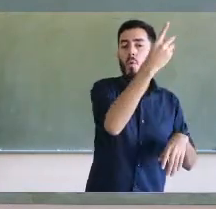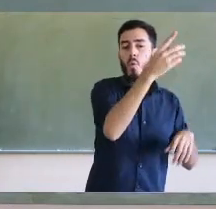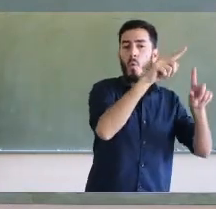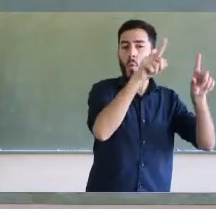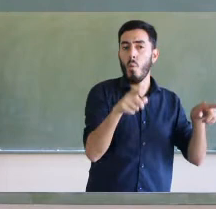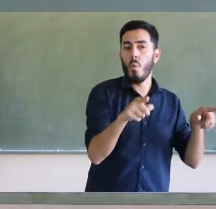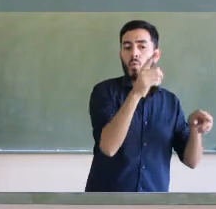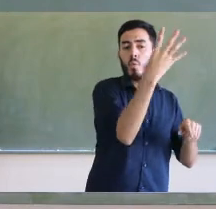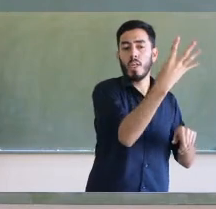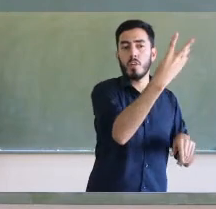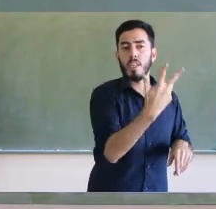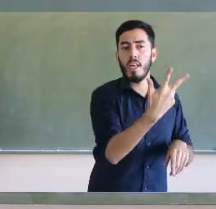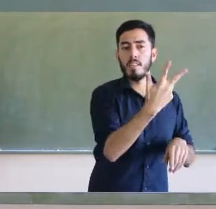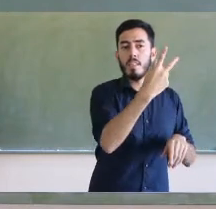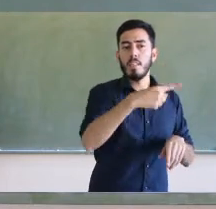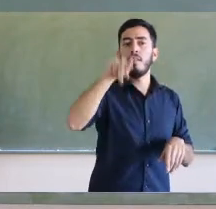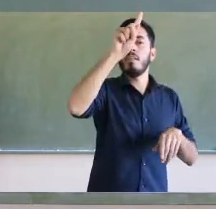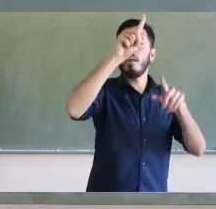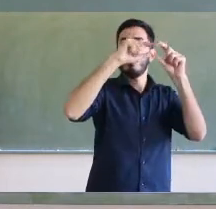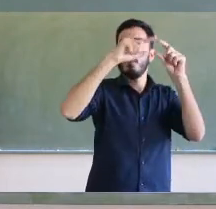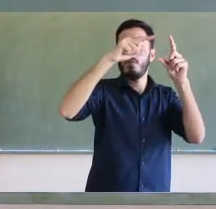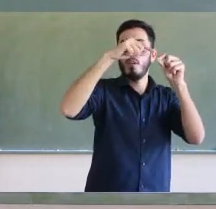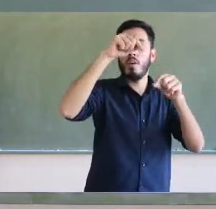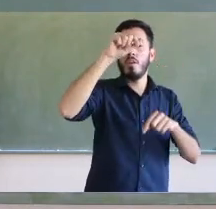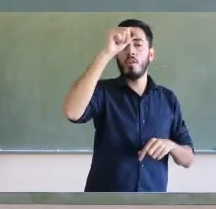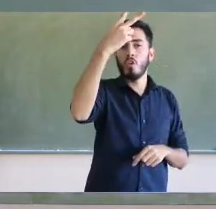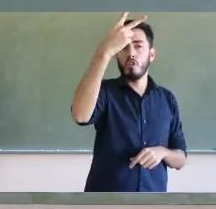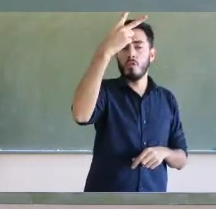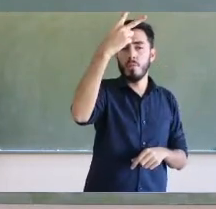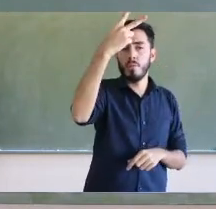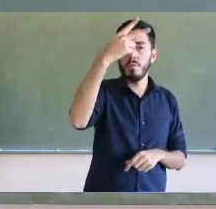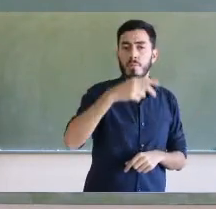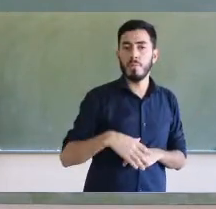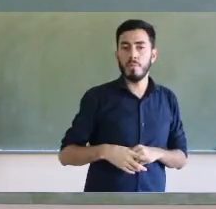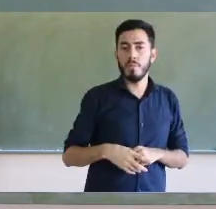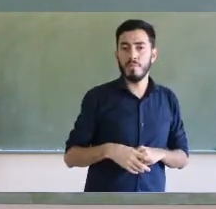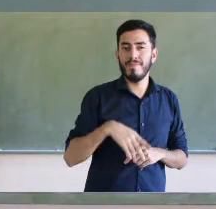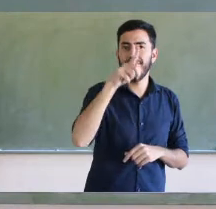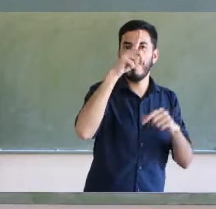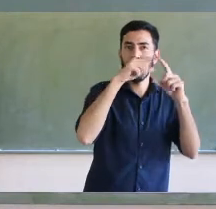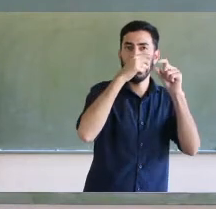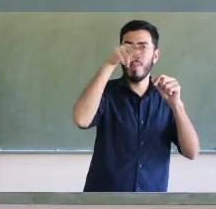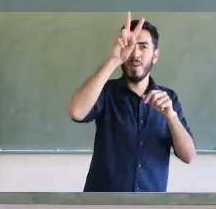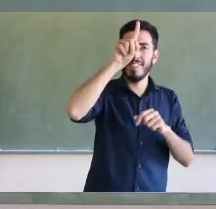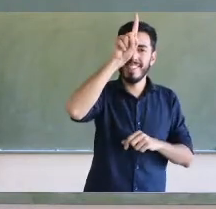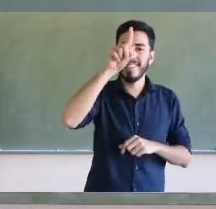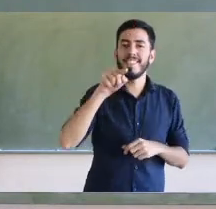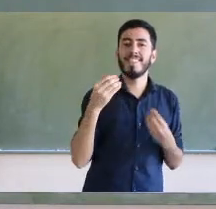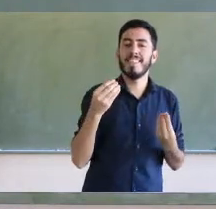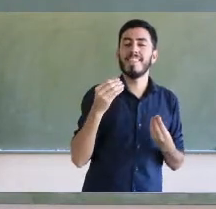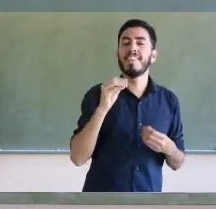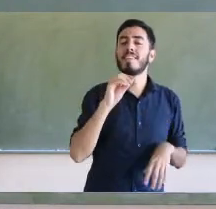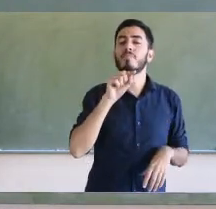está elevada a un exponente. Esto ya lo habíamos visto. El número 2 que aparece ahí arriba, chiquito, se llama